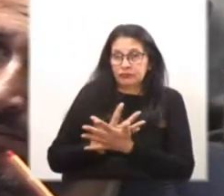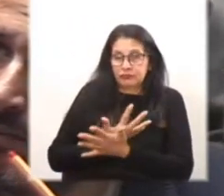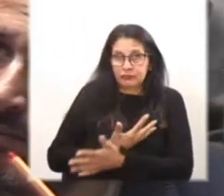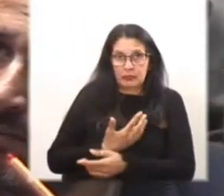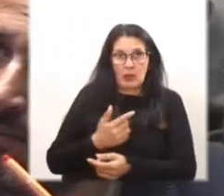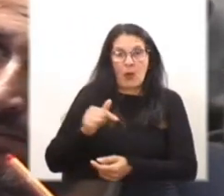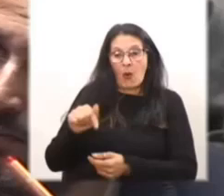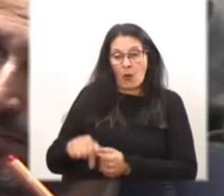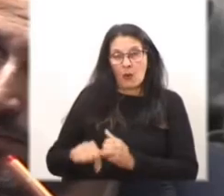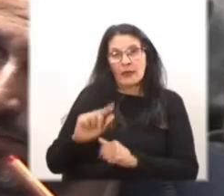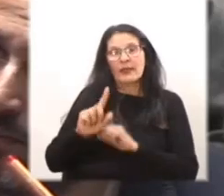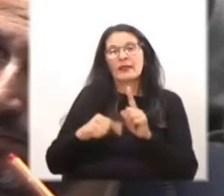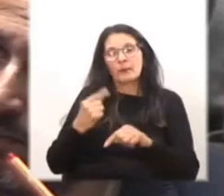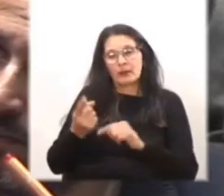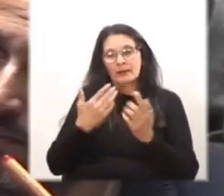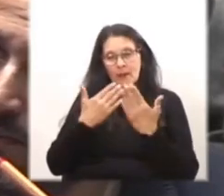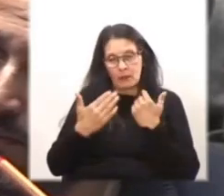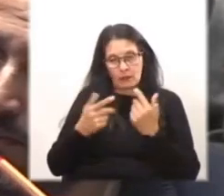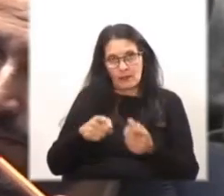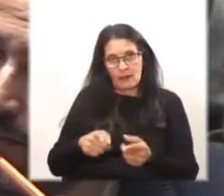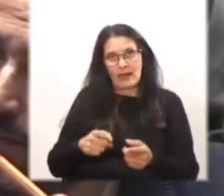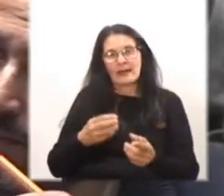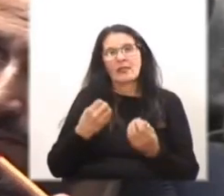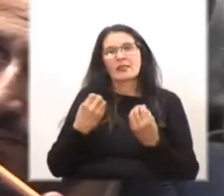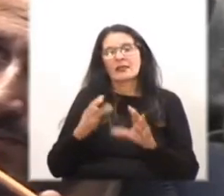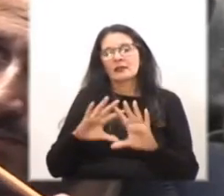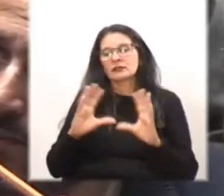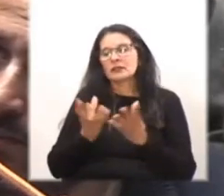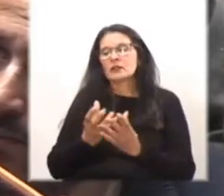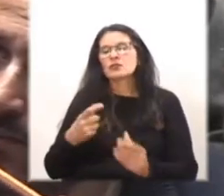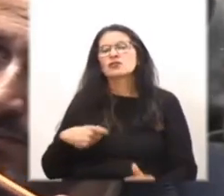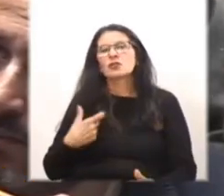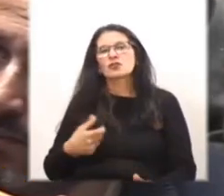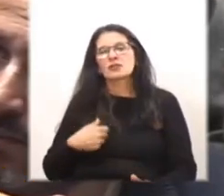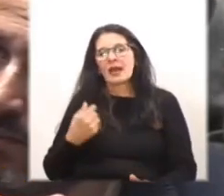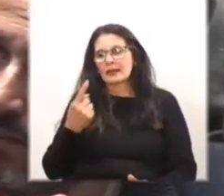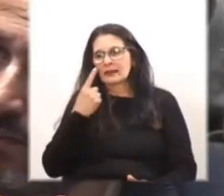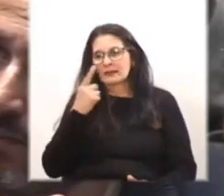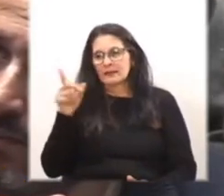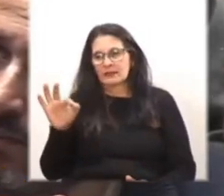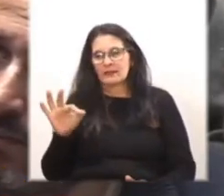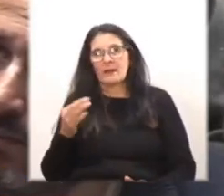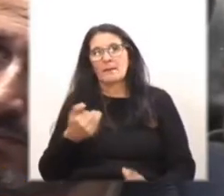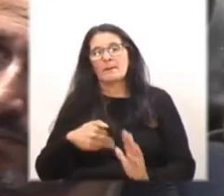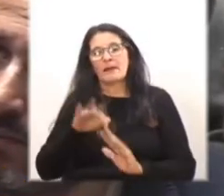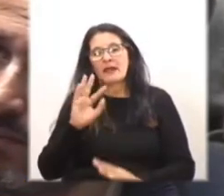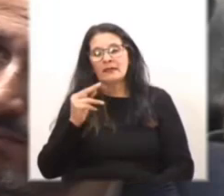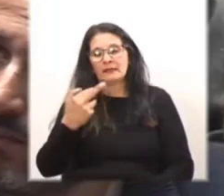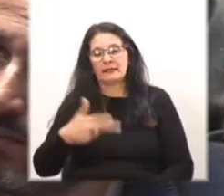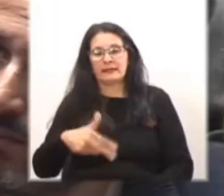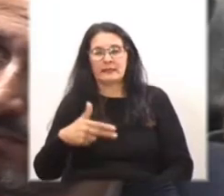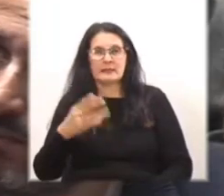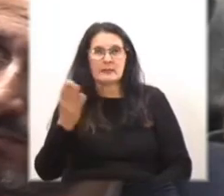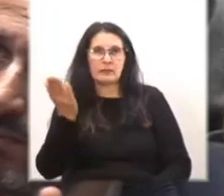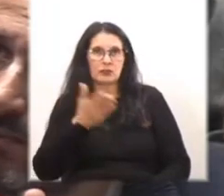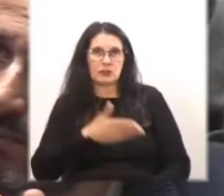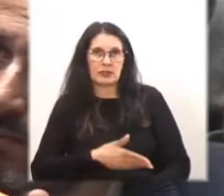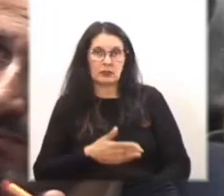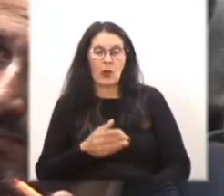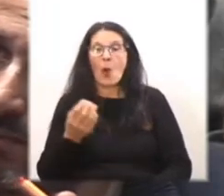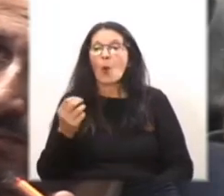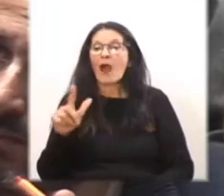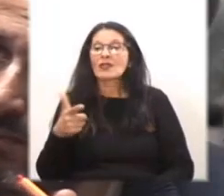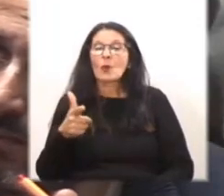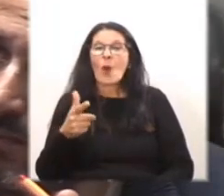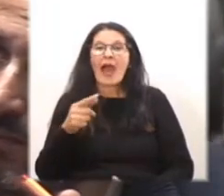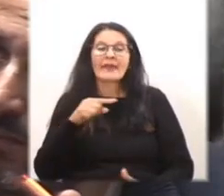Ahora después hablaremos del contexto social que vive Salto con más del 13% de desocupación y cuando no hay zafra de la